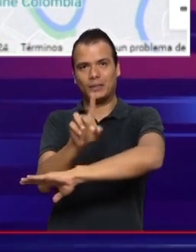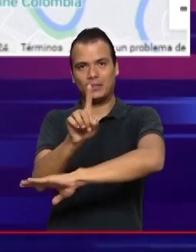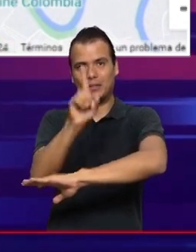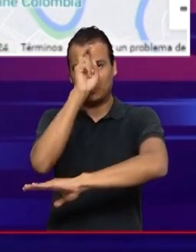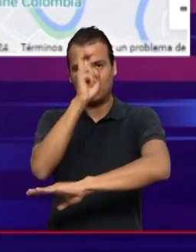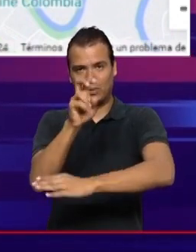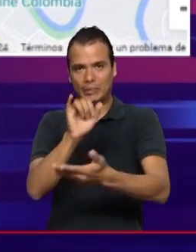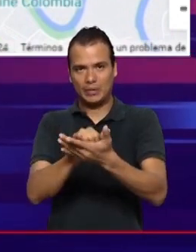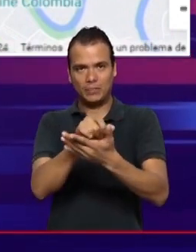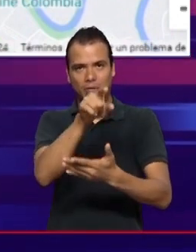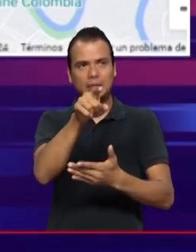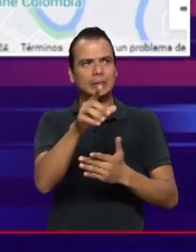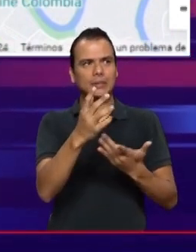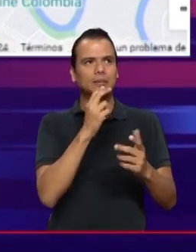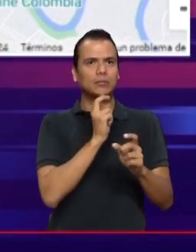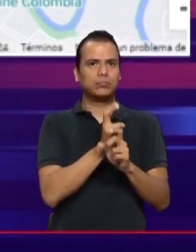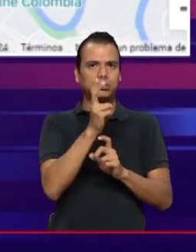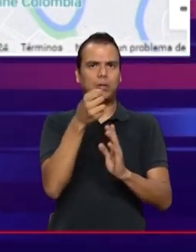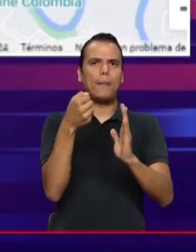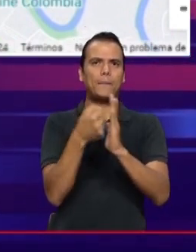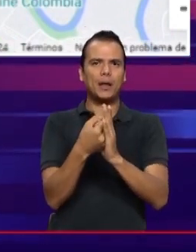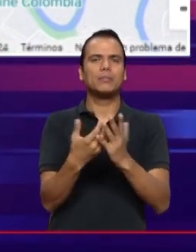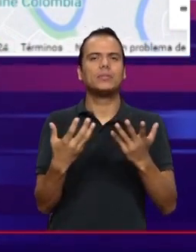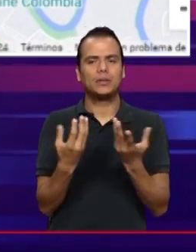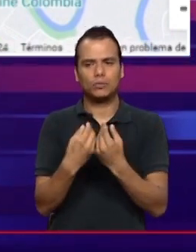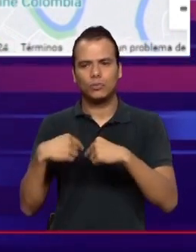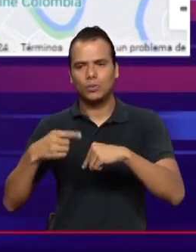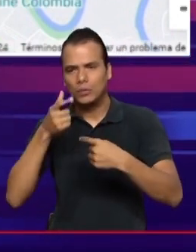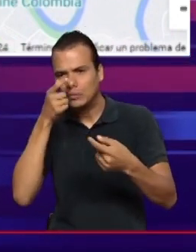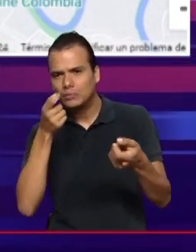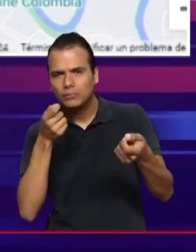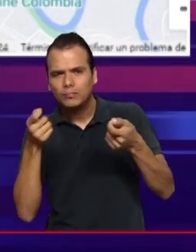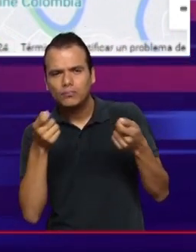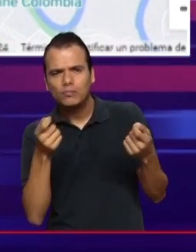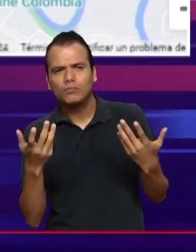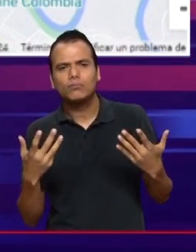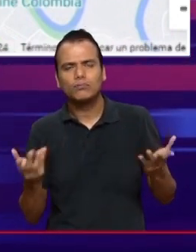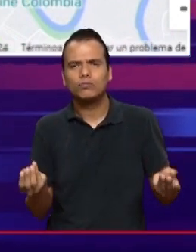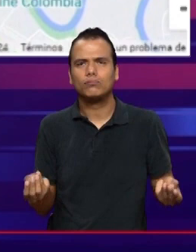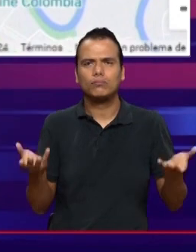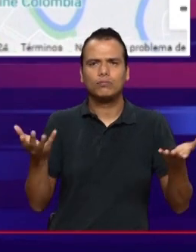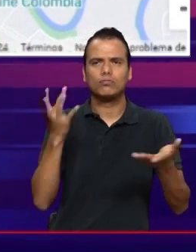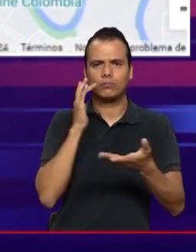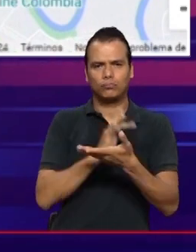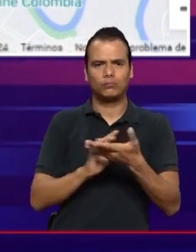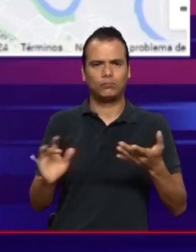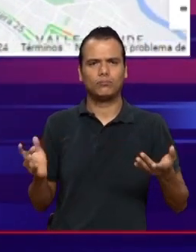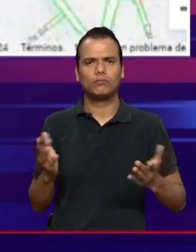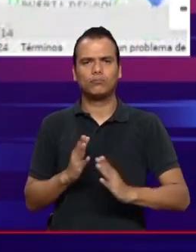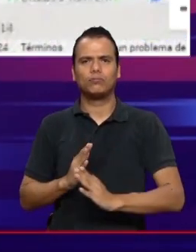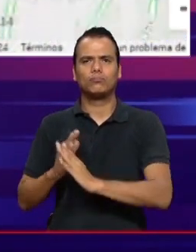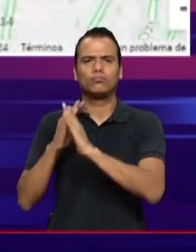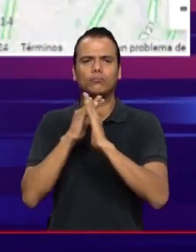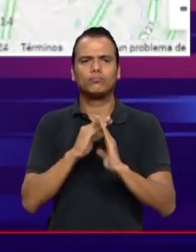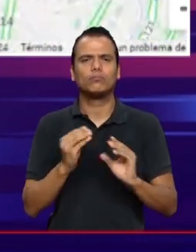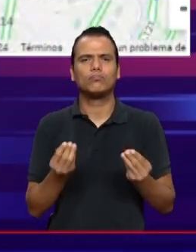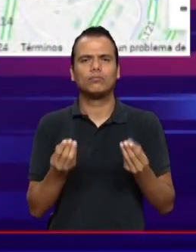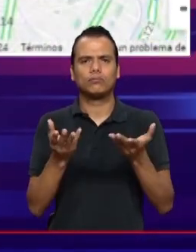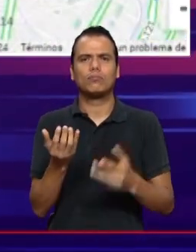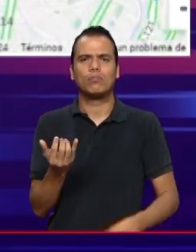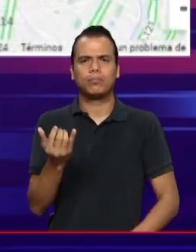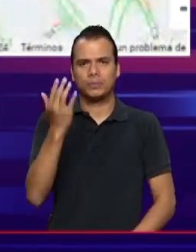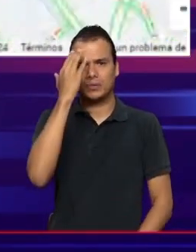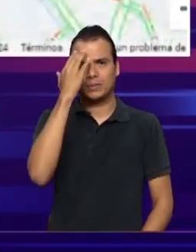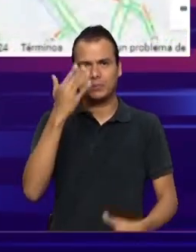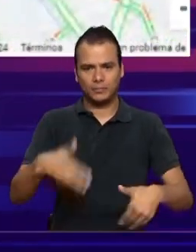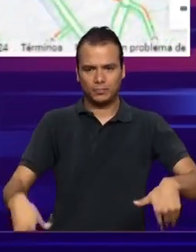generó tráfico lento en el momento, ya las autoridades regulando, garantizando la seguridad vial en esta intersección que